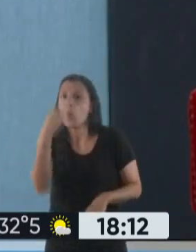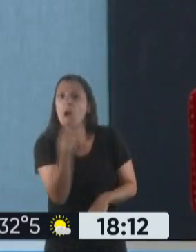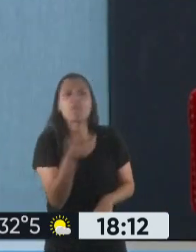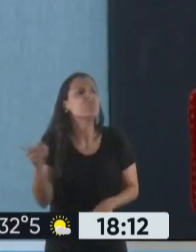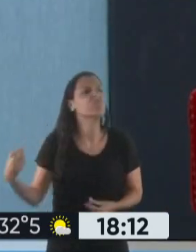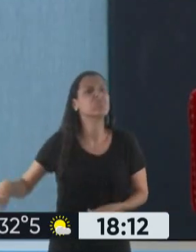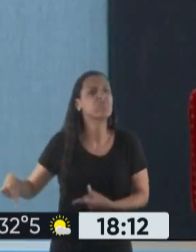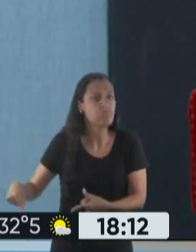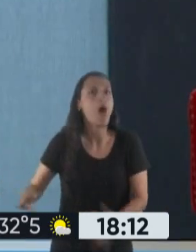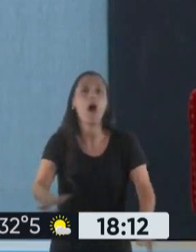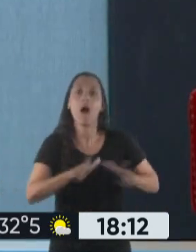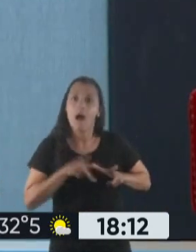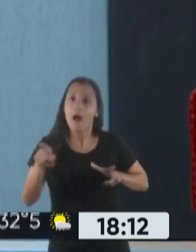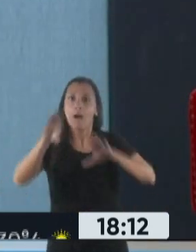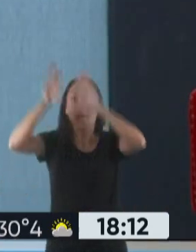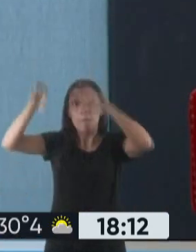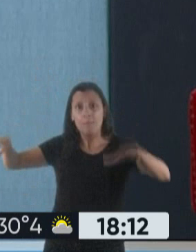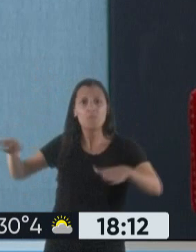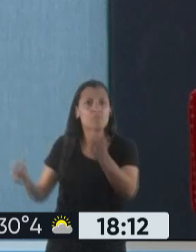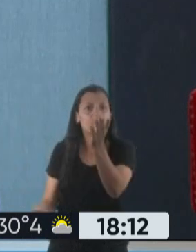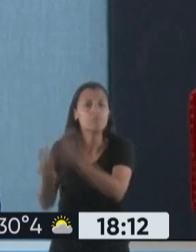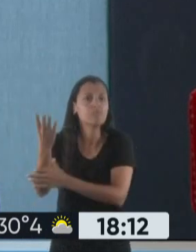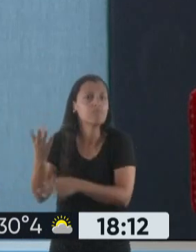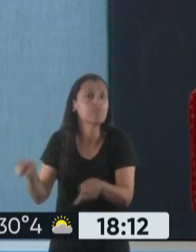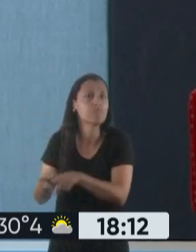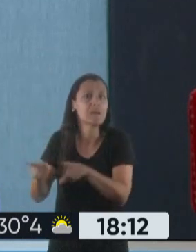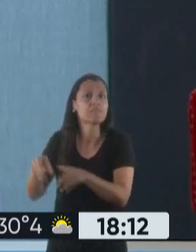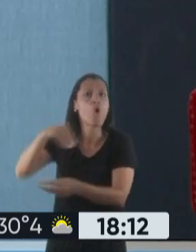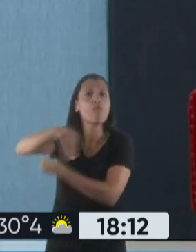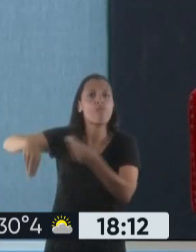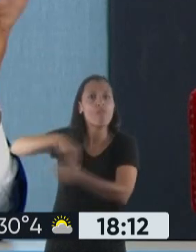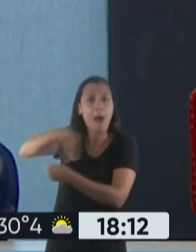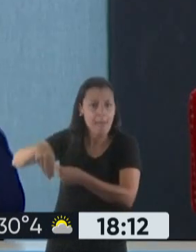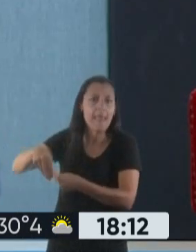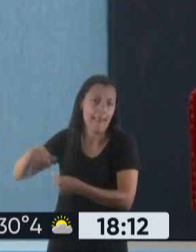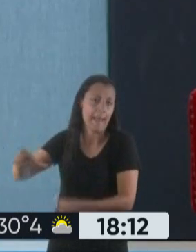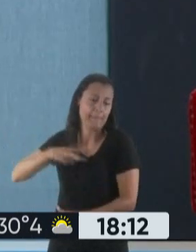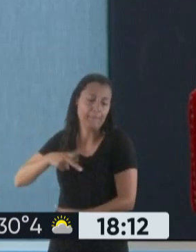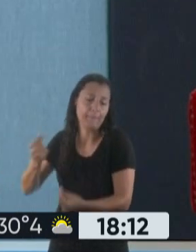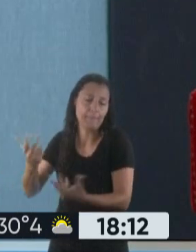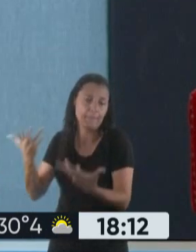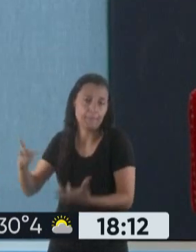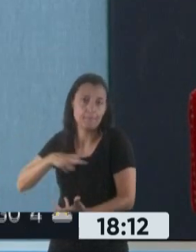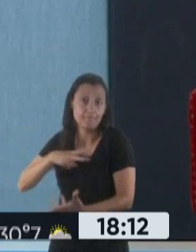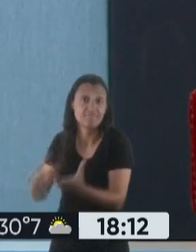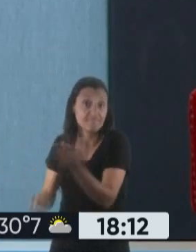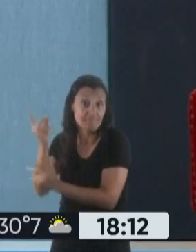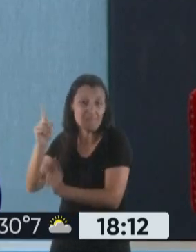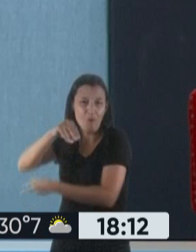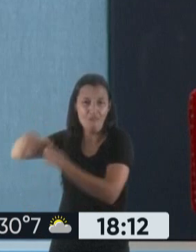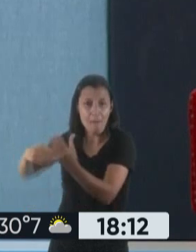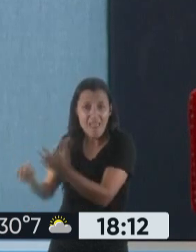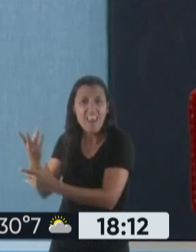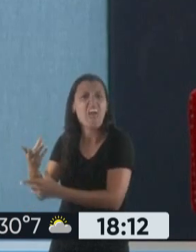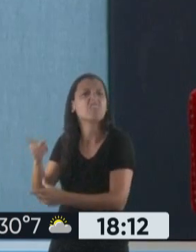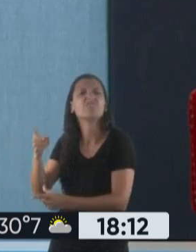es el Palacio Unzué. Y ese palacio fue creado por una familia muy pudiente de la Argentina de entonces, y